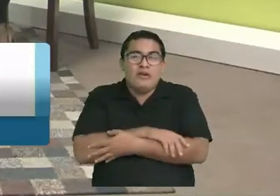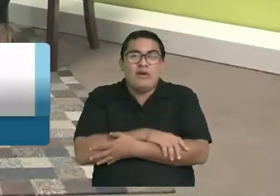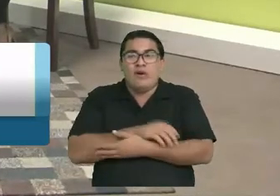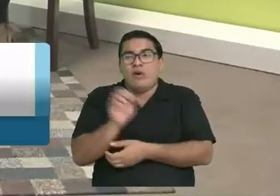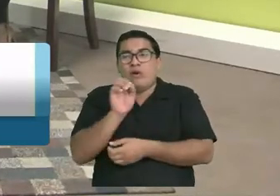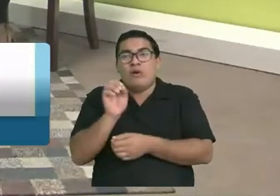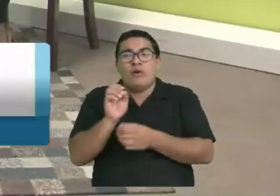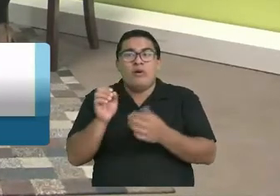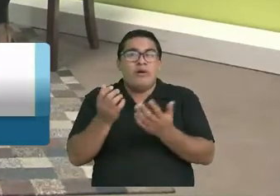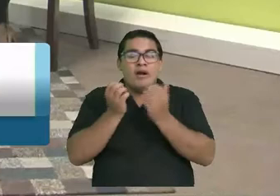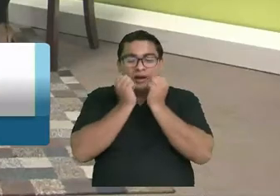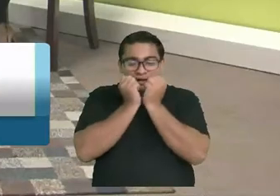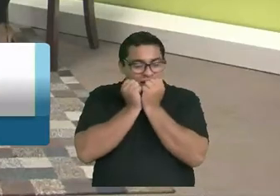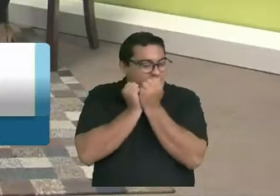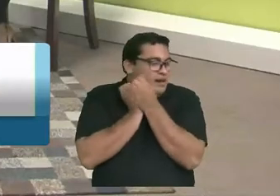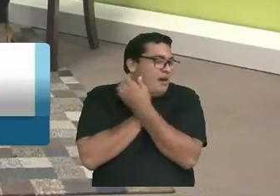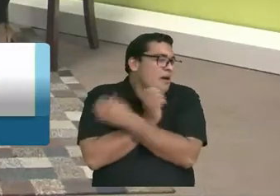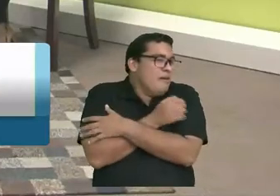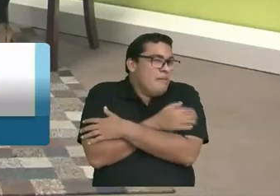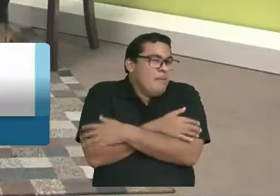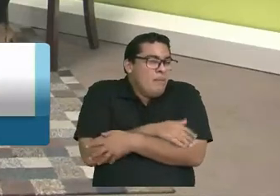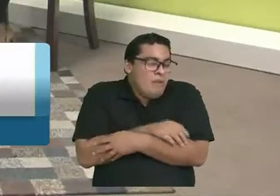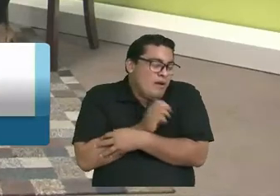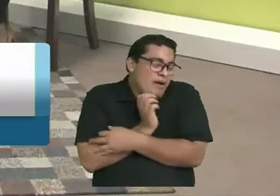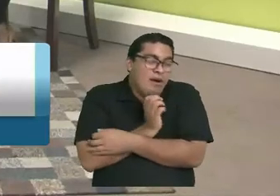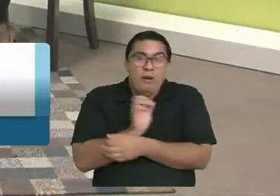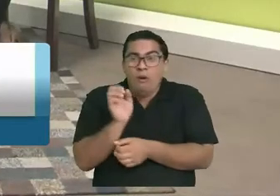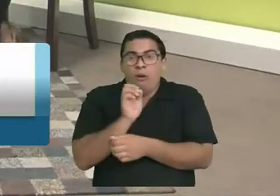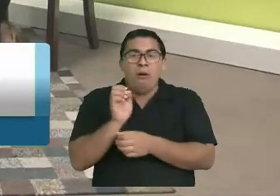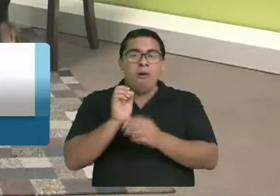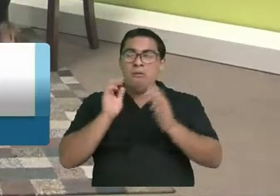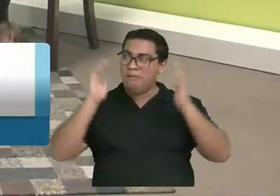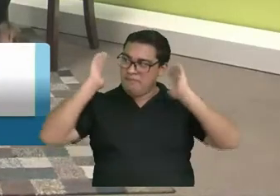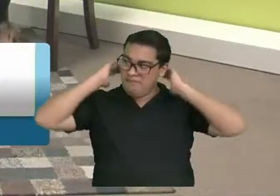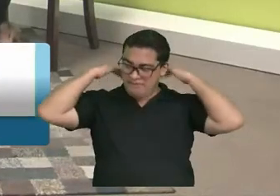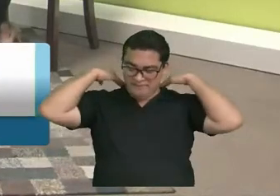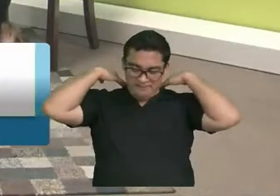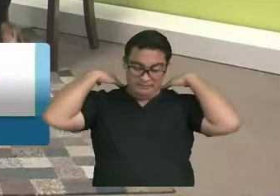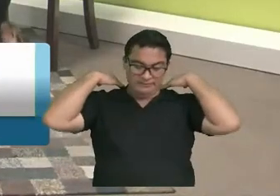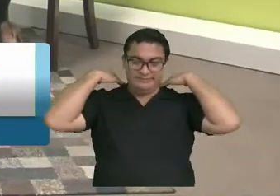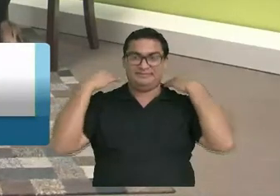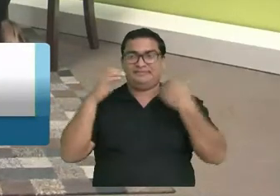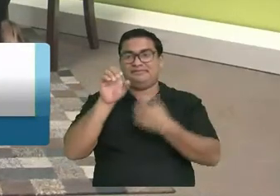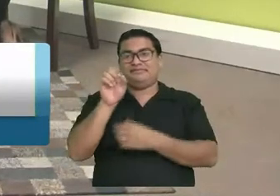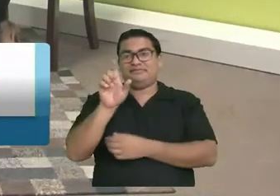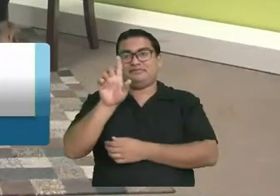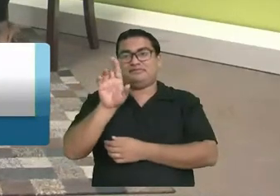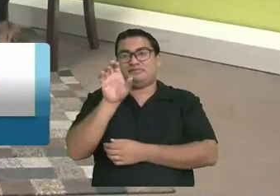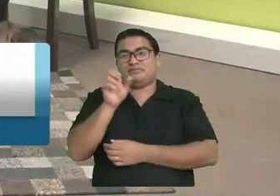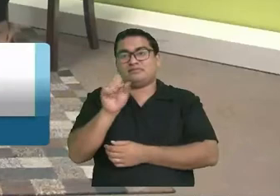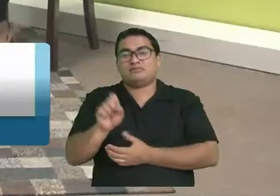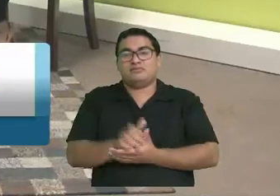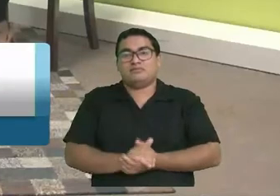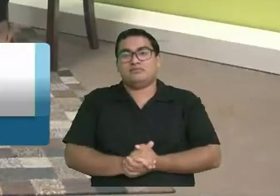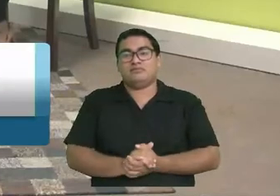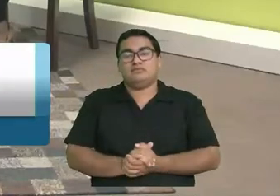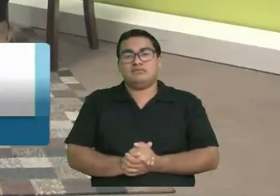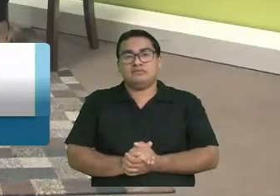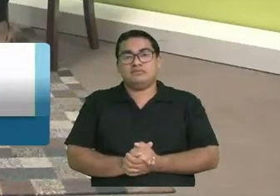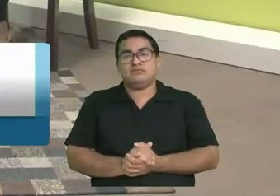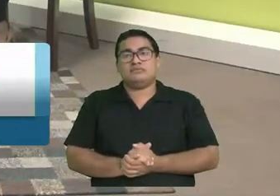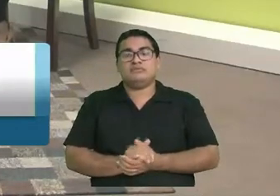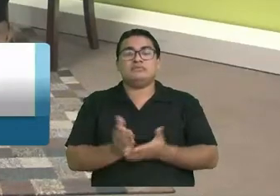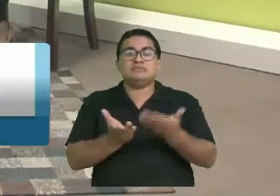está comprobado científicamente que es en esas ocasiones que se presenta el síndrome de Raynaud. Entonces, volvemos